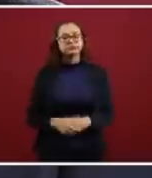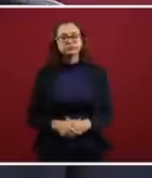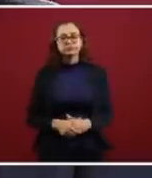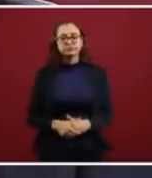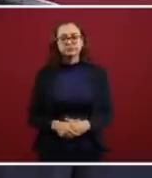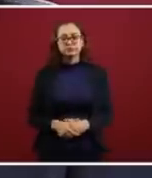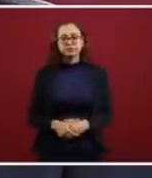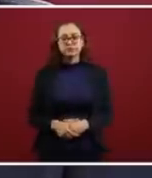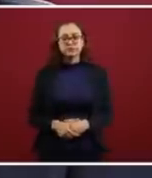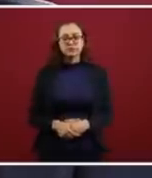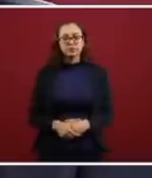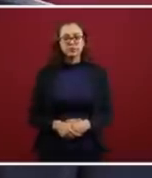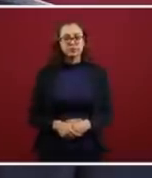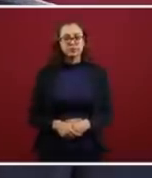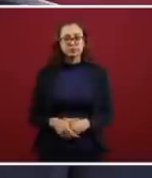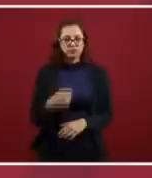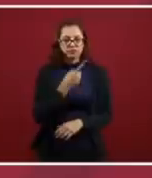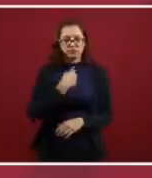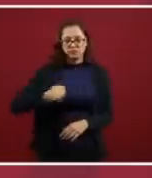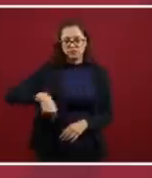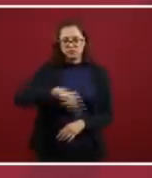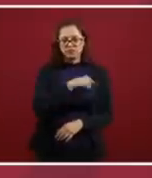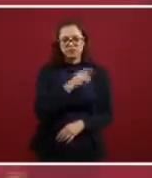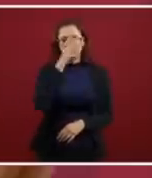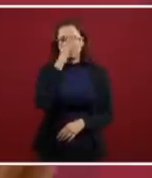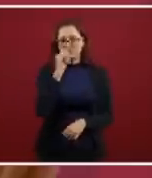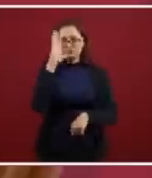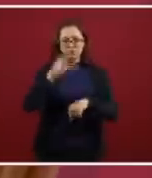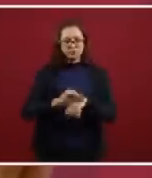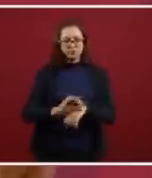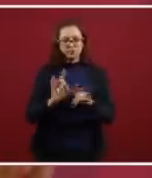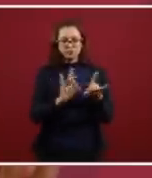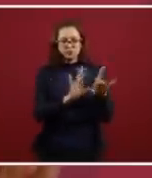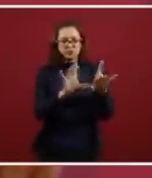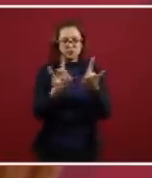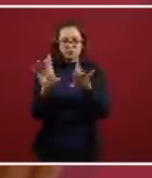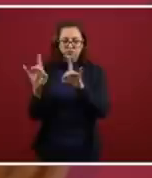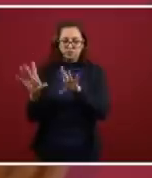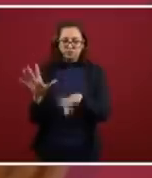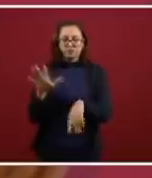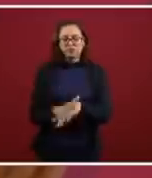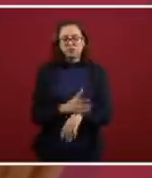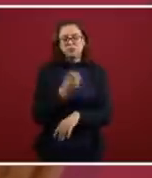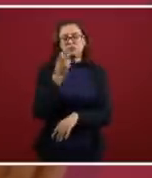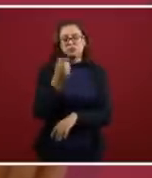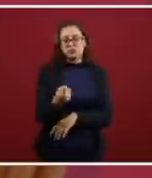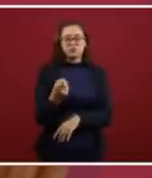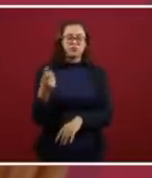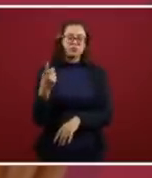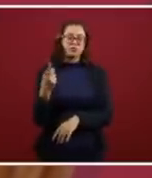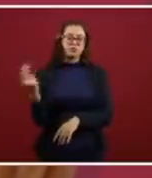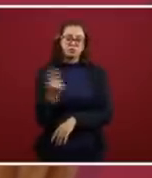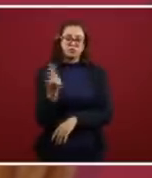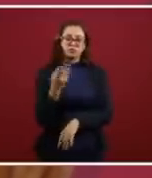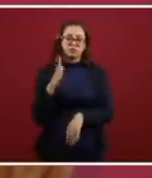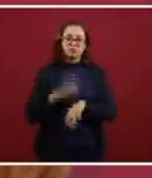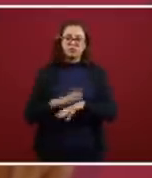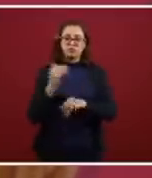No podemos nosotros tolerar ese tipo de cosas. Entonces, por eso es cuestión de información. Sí,